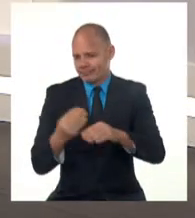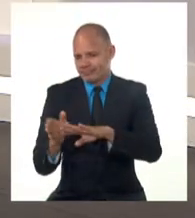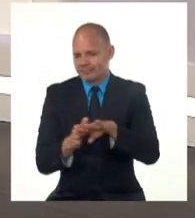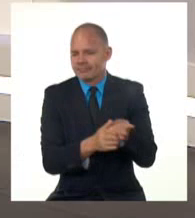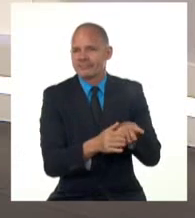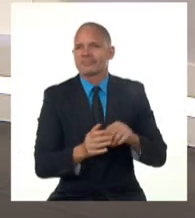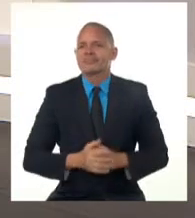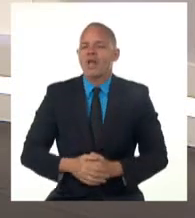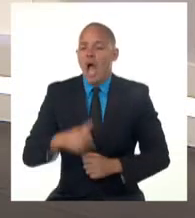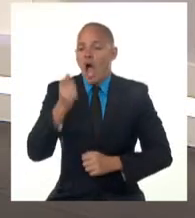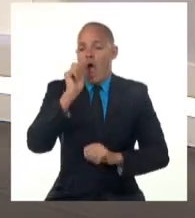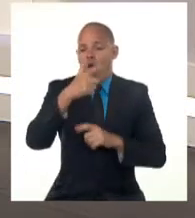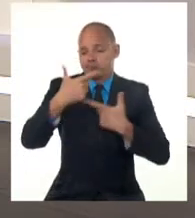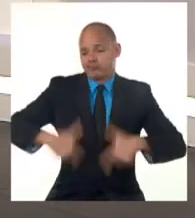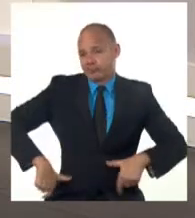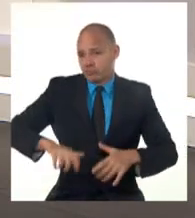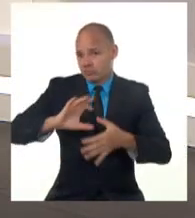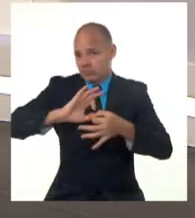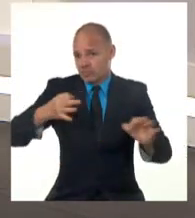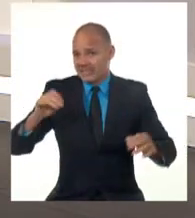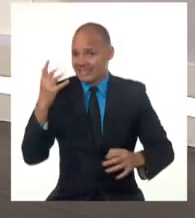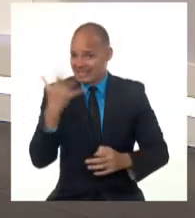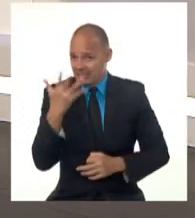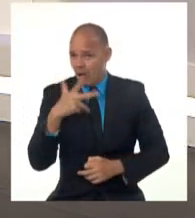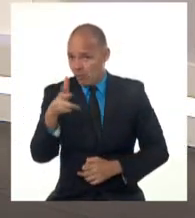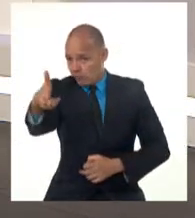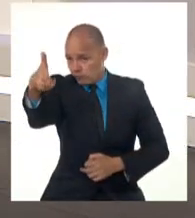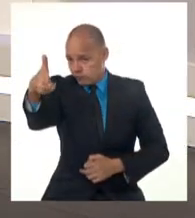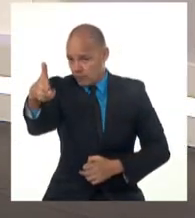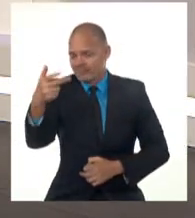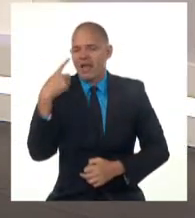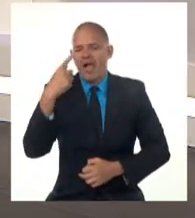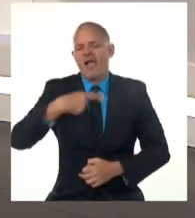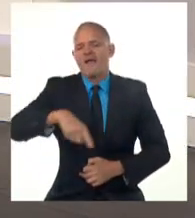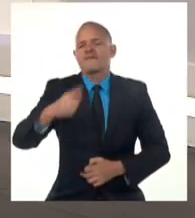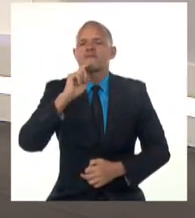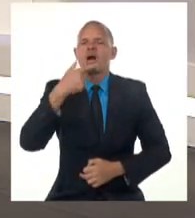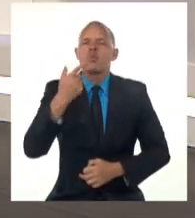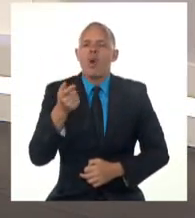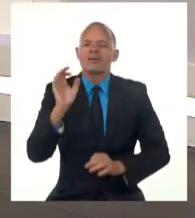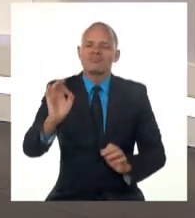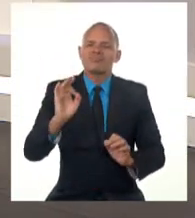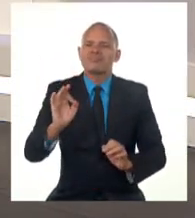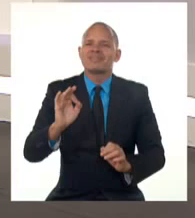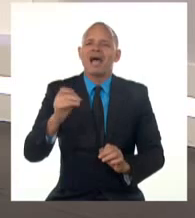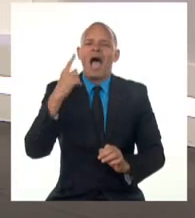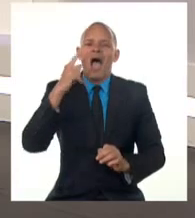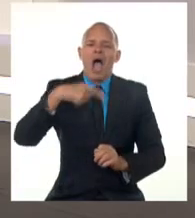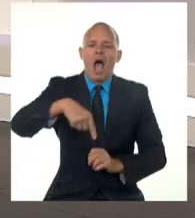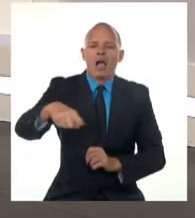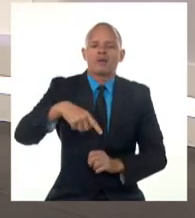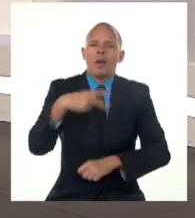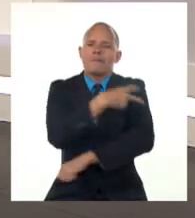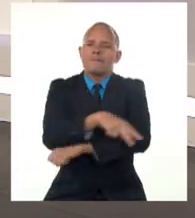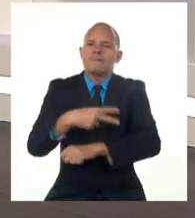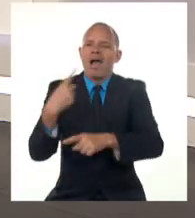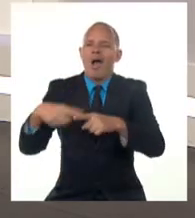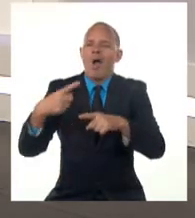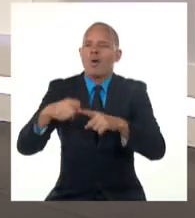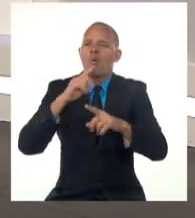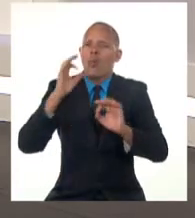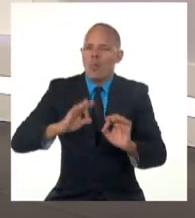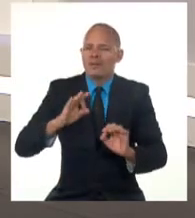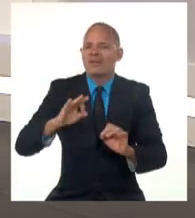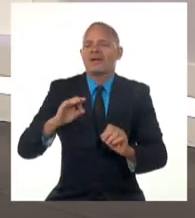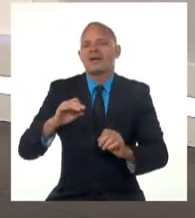Pupo encabeza el grupo de 7 cubanos que asistirá al Campeonato Mundial de Tiro Deportivo que se desarrollará en Bakú, capital de